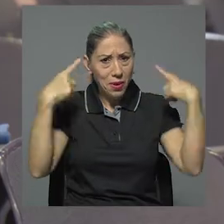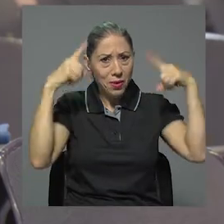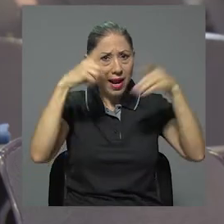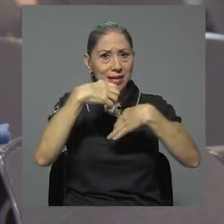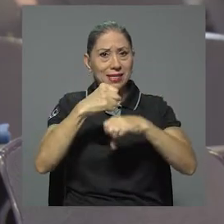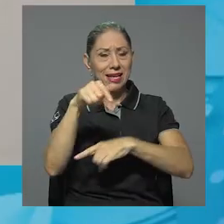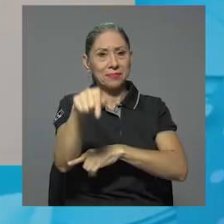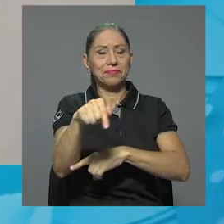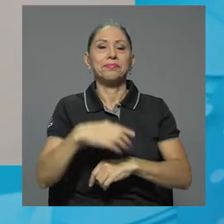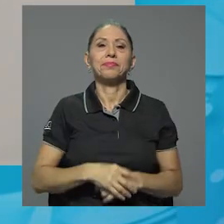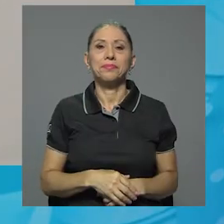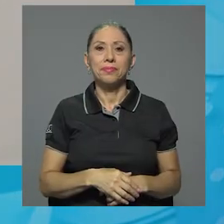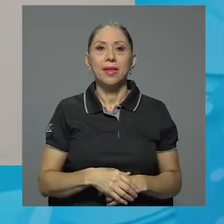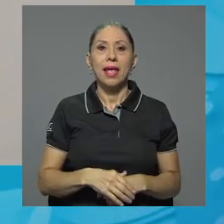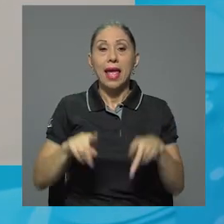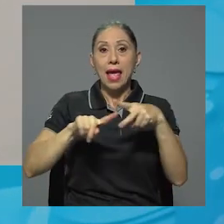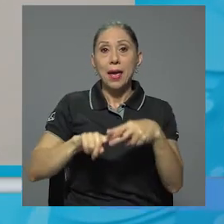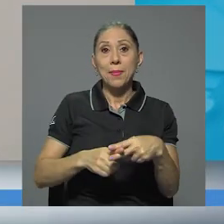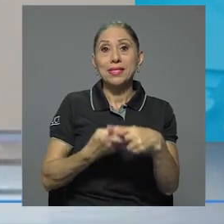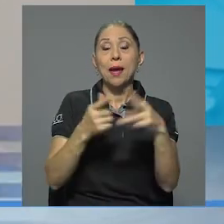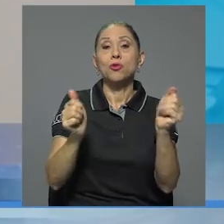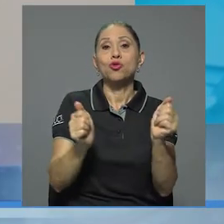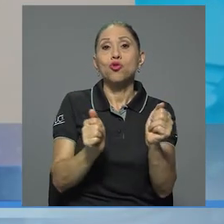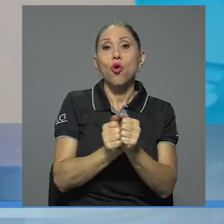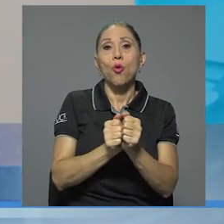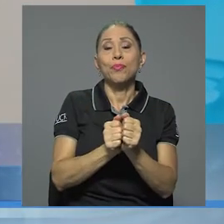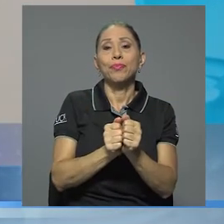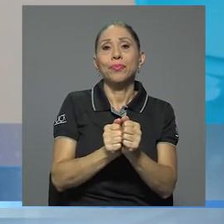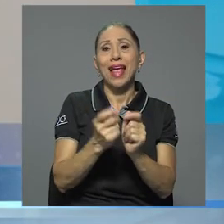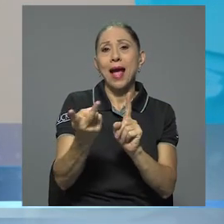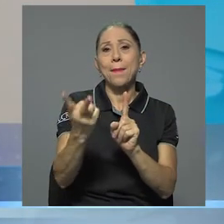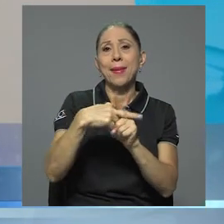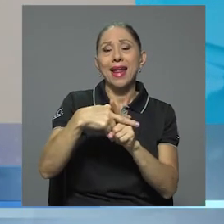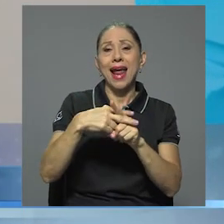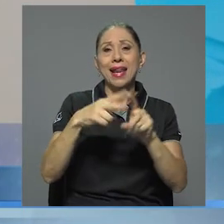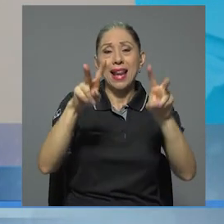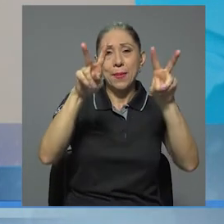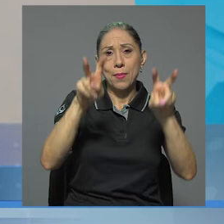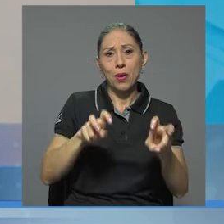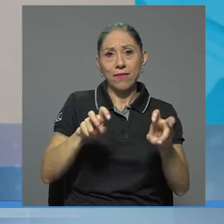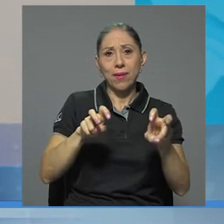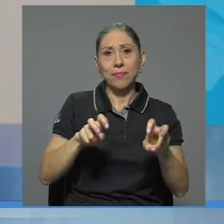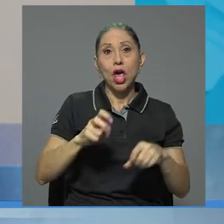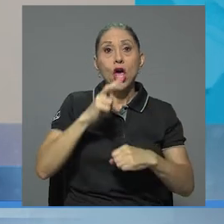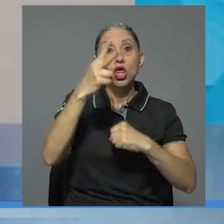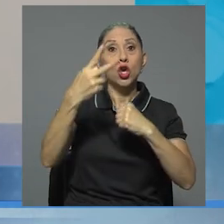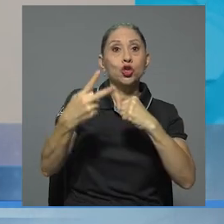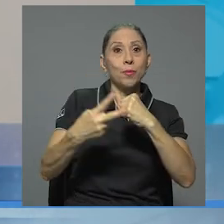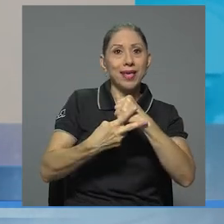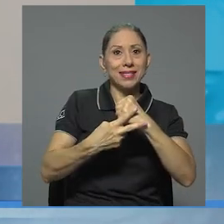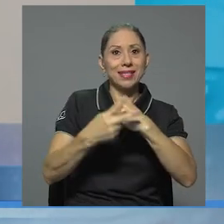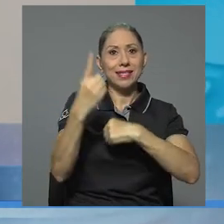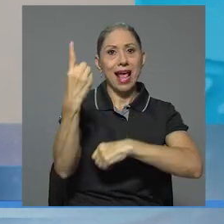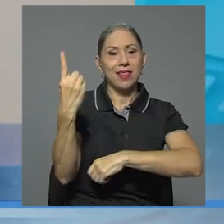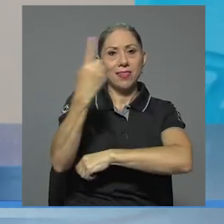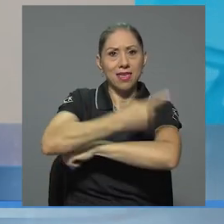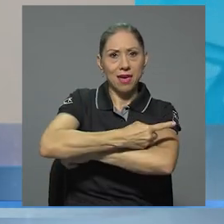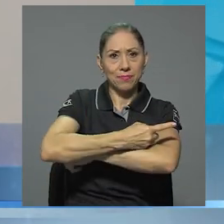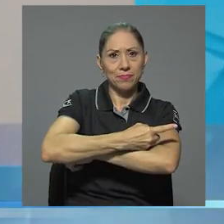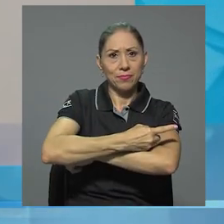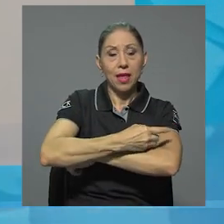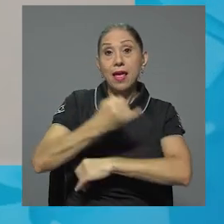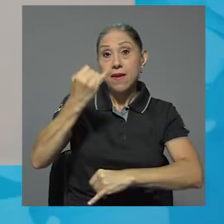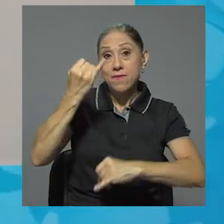cabo. Empezamos con la aplicación de la prueba en dos turnos por día durante los